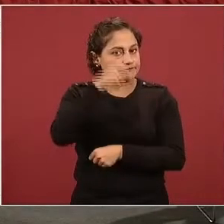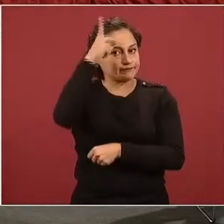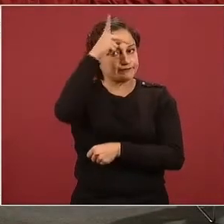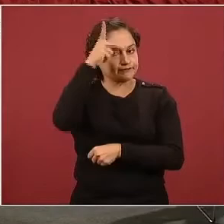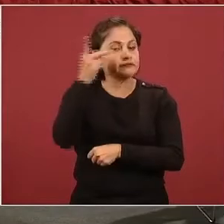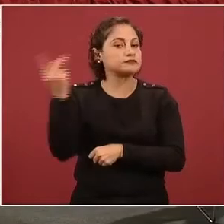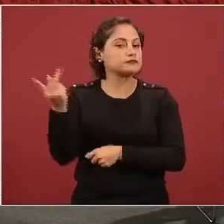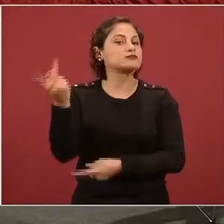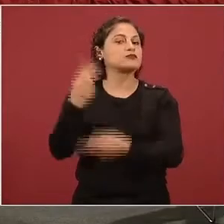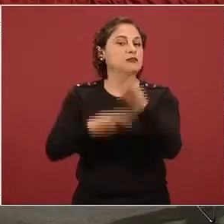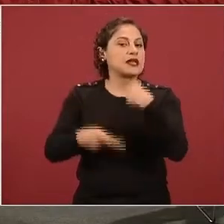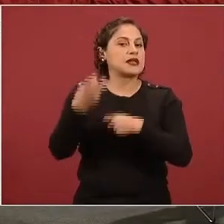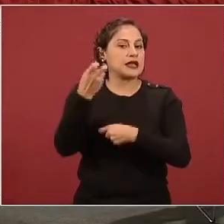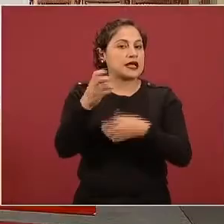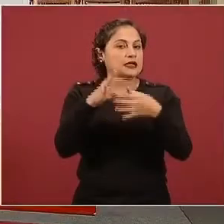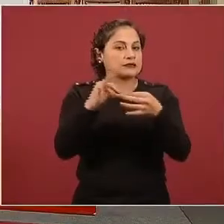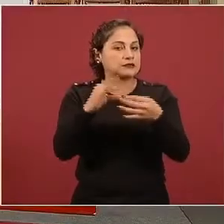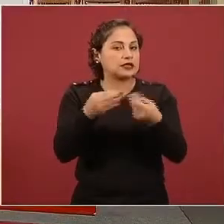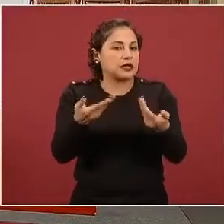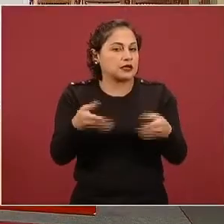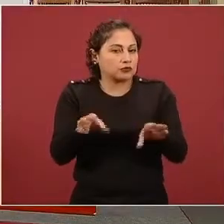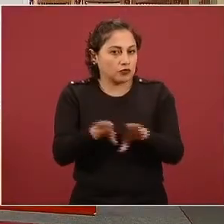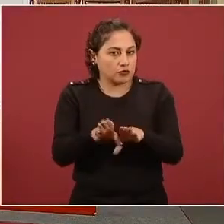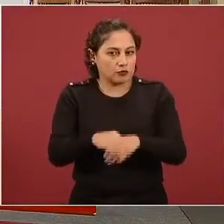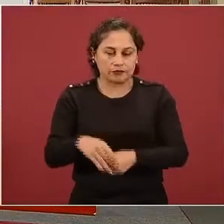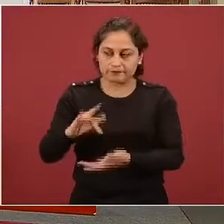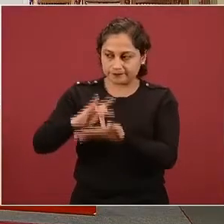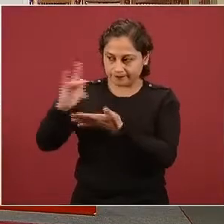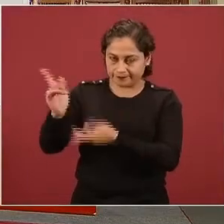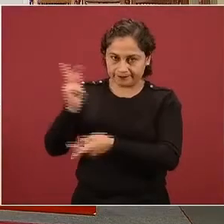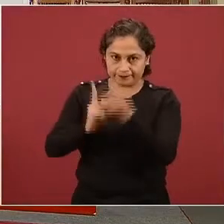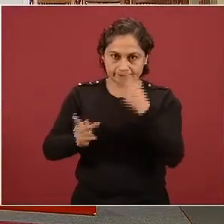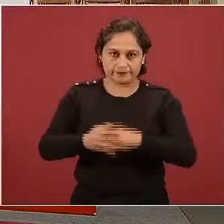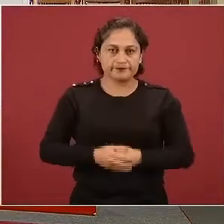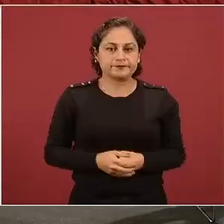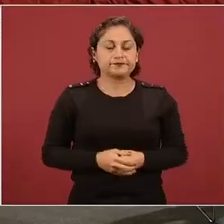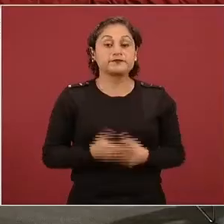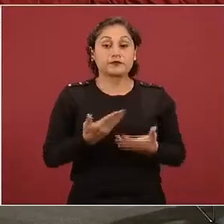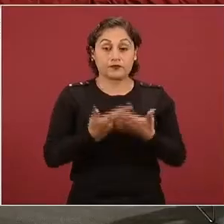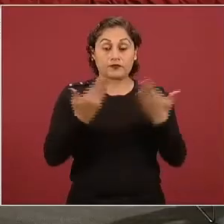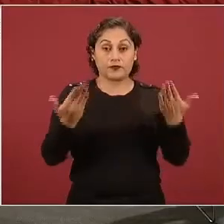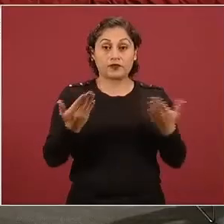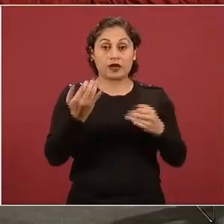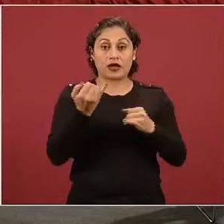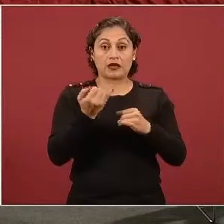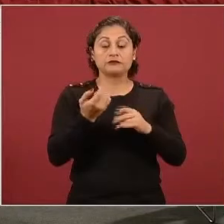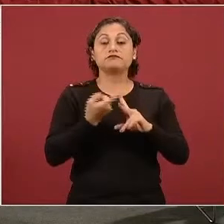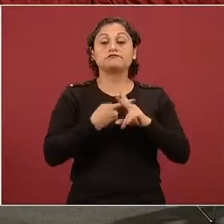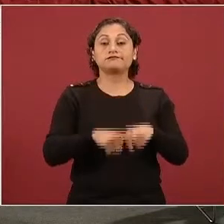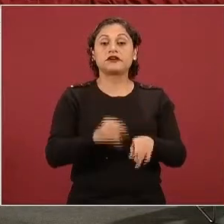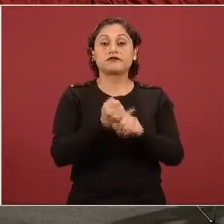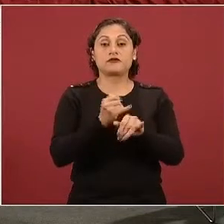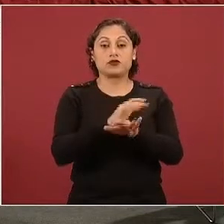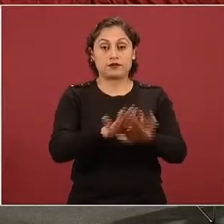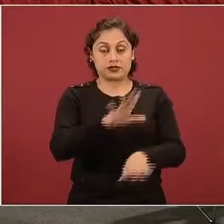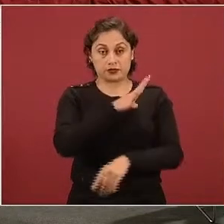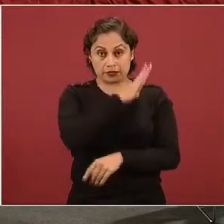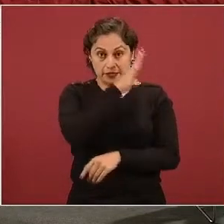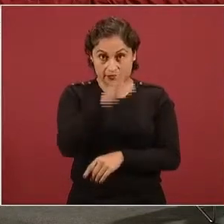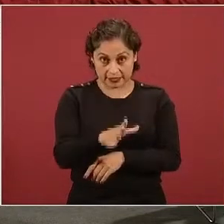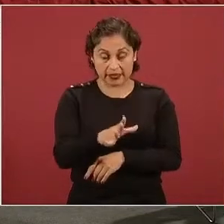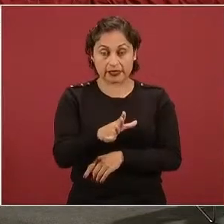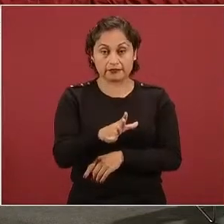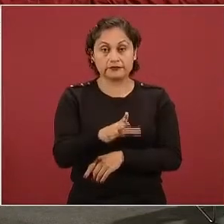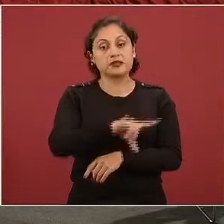tema? Gracias por estar aquí con nosotros. Vamos a empezar entonces con el informe técnico y posteriormente